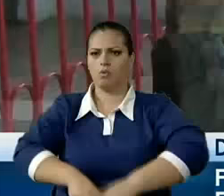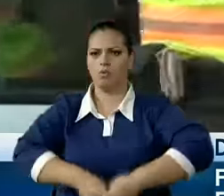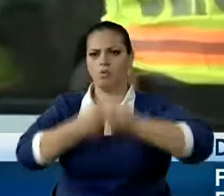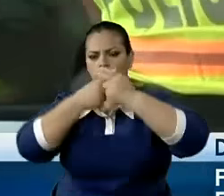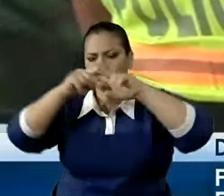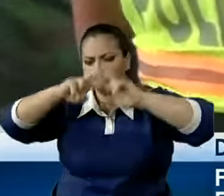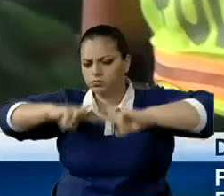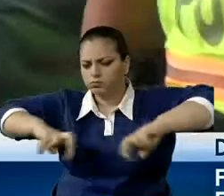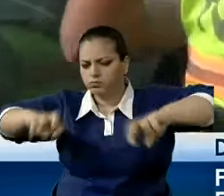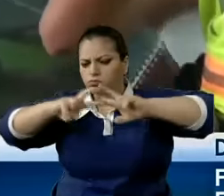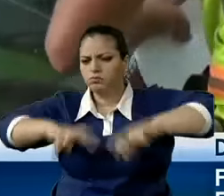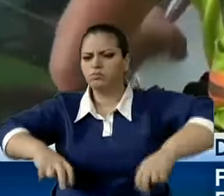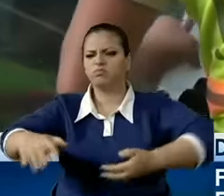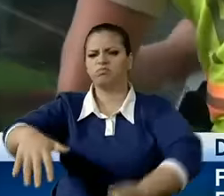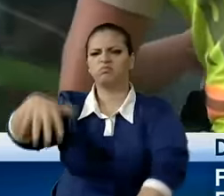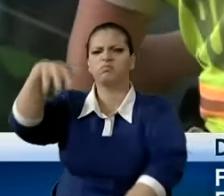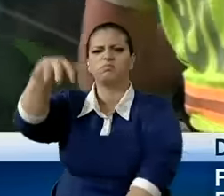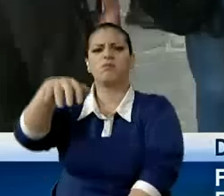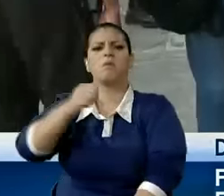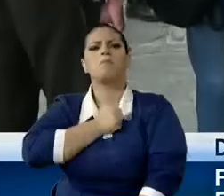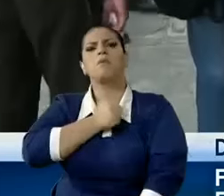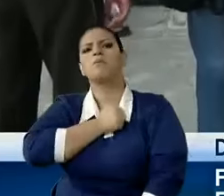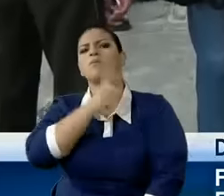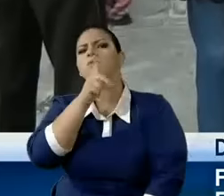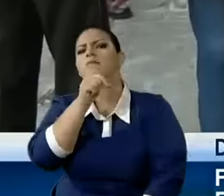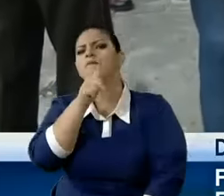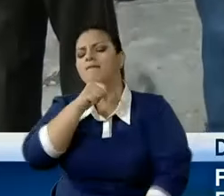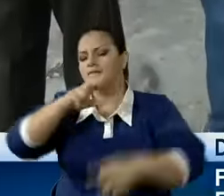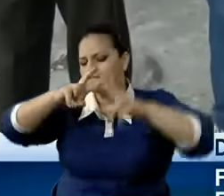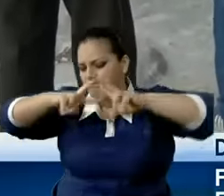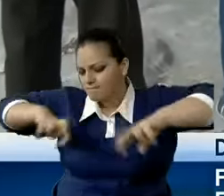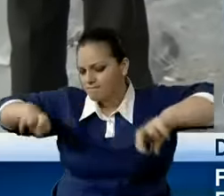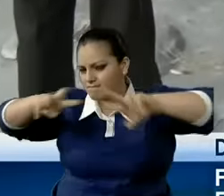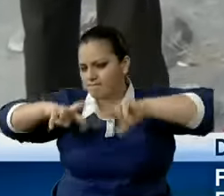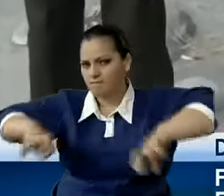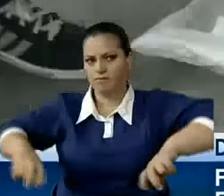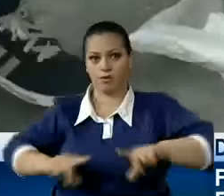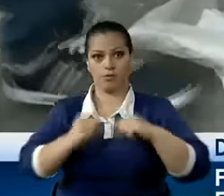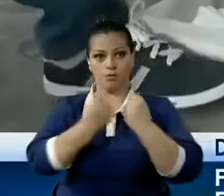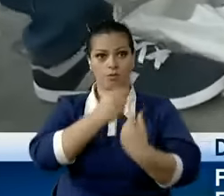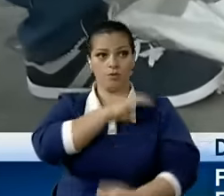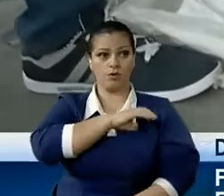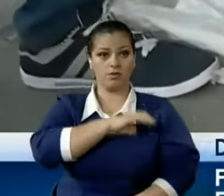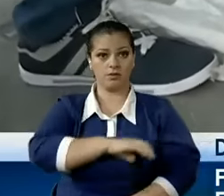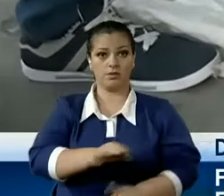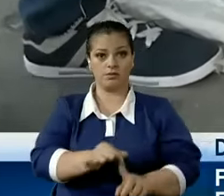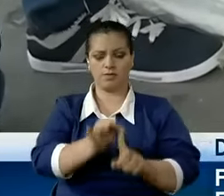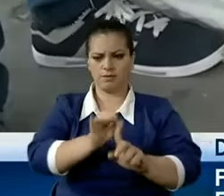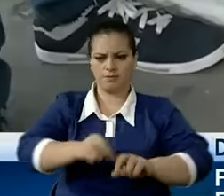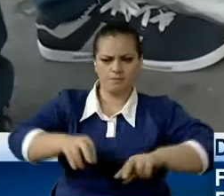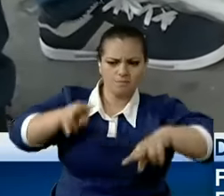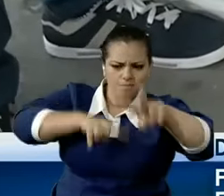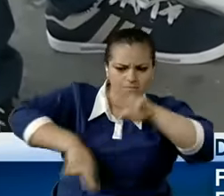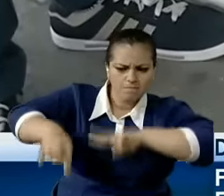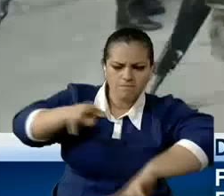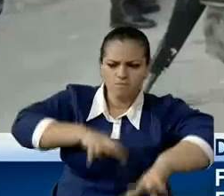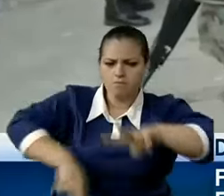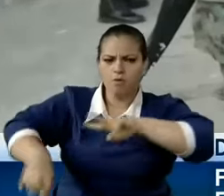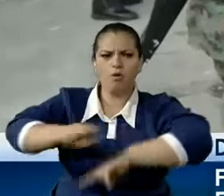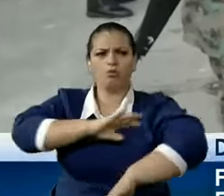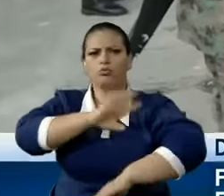indagaciones sobre lo acontecido, mientras que criminalística fijó la escena y levantó indicios que les ayuden a determinar la procedencia de las